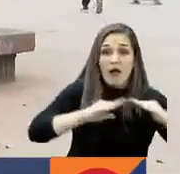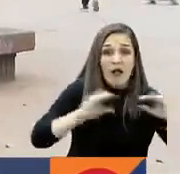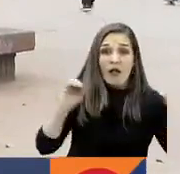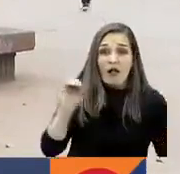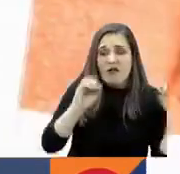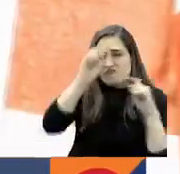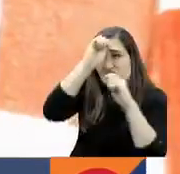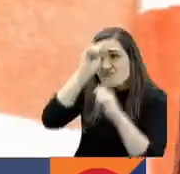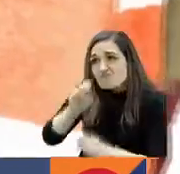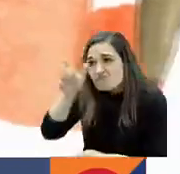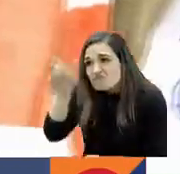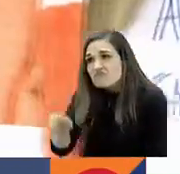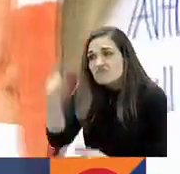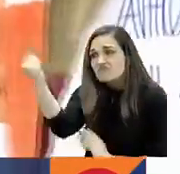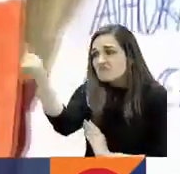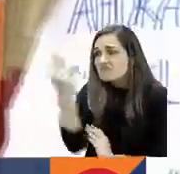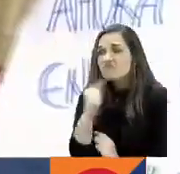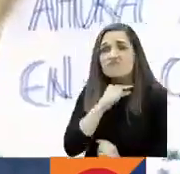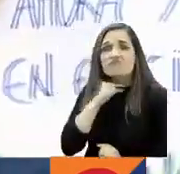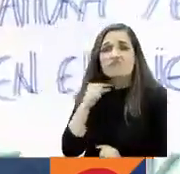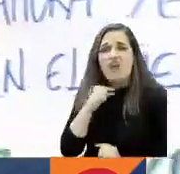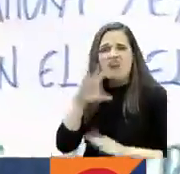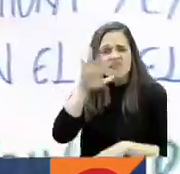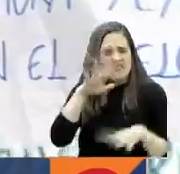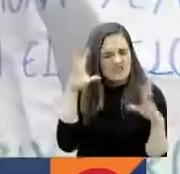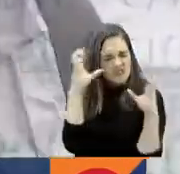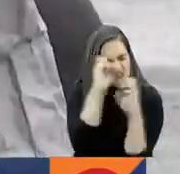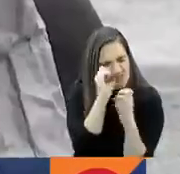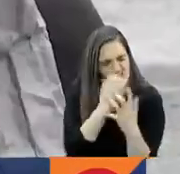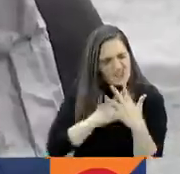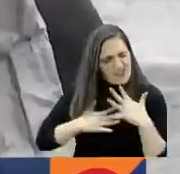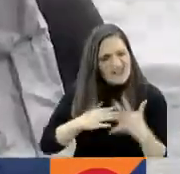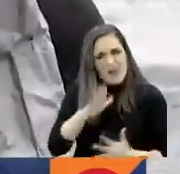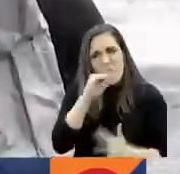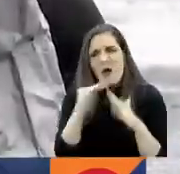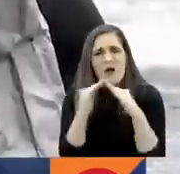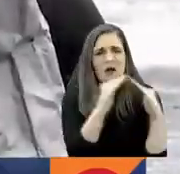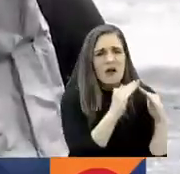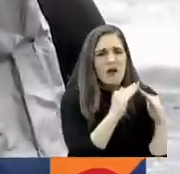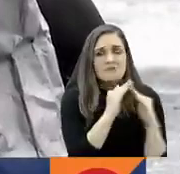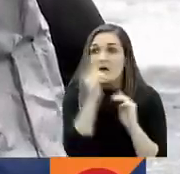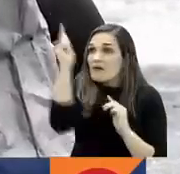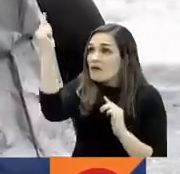muchas veces fue la luz en la eterna tiniebla, que es la vida sin un hogar.